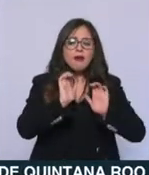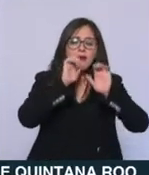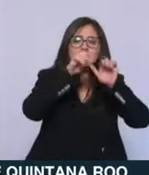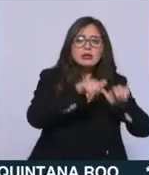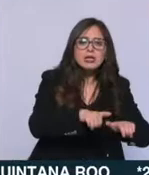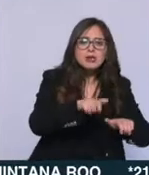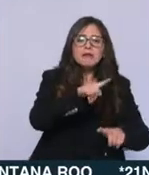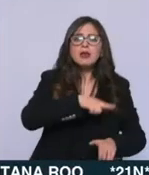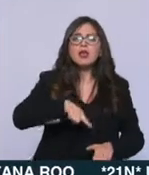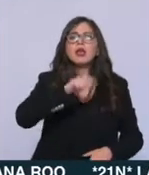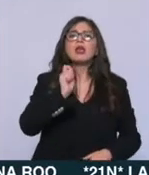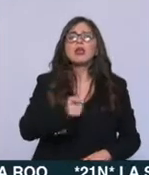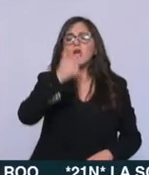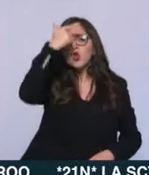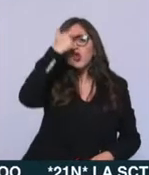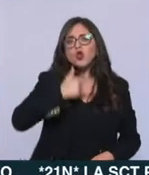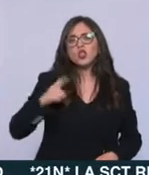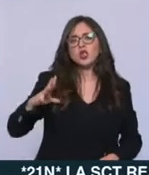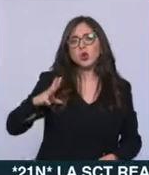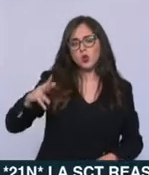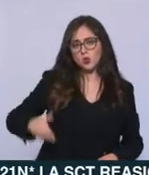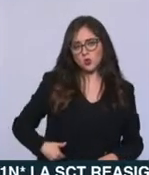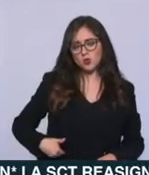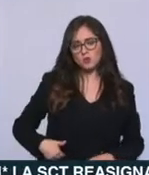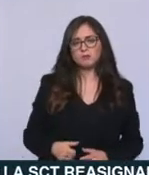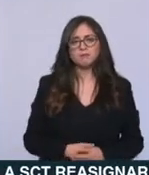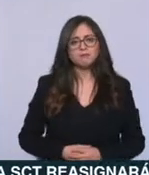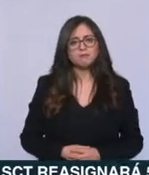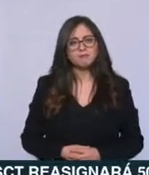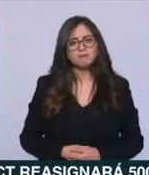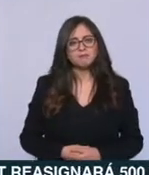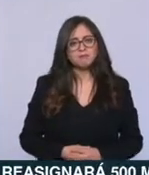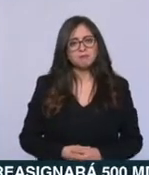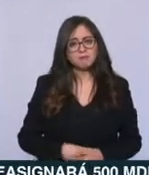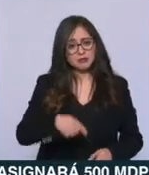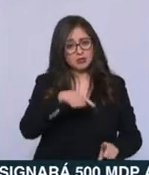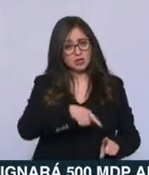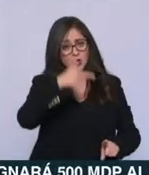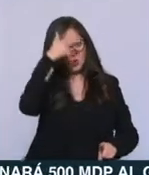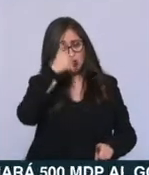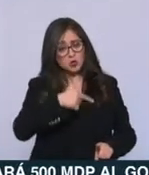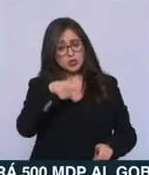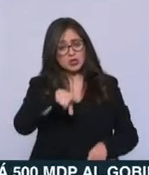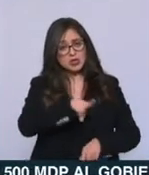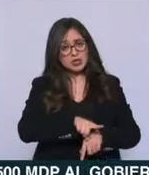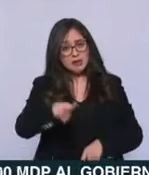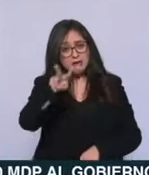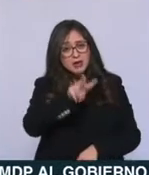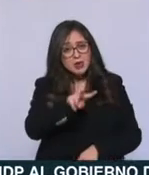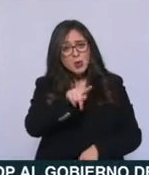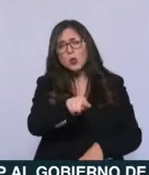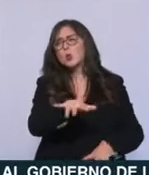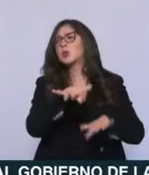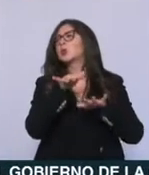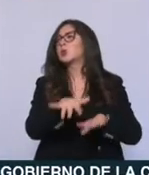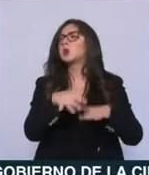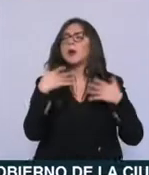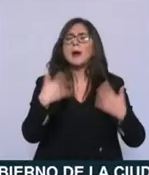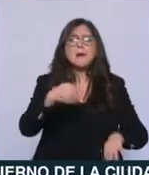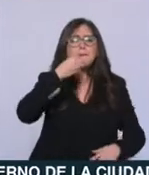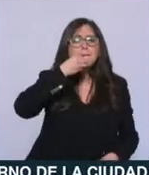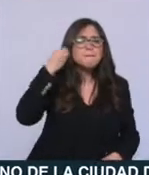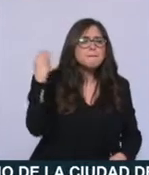Orgullo. Pero desde ya les puedo decir que esta noche que se va a llevar a cabo el viernes ha sido muy exitosa. La respuesta